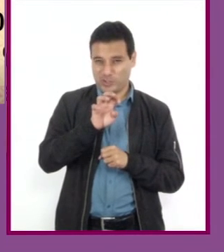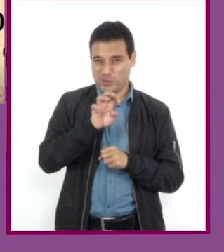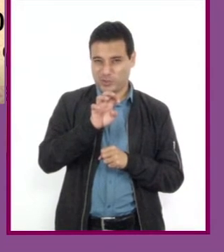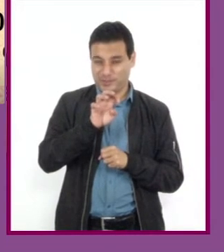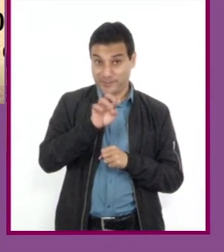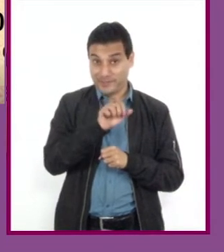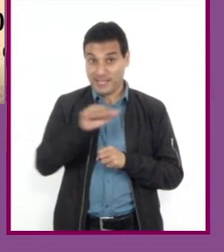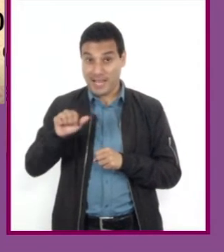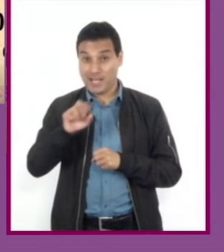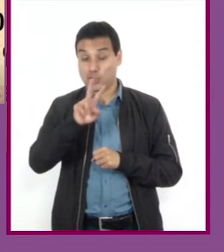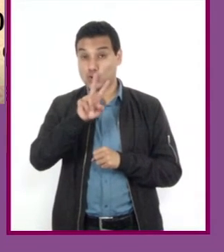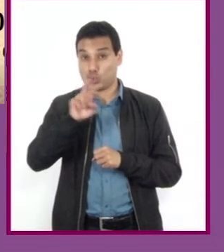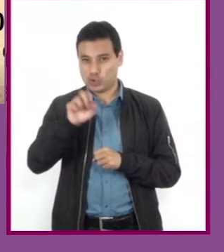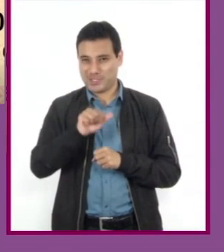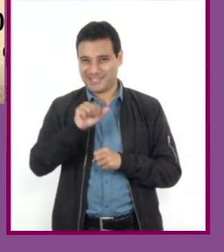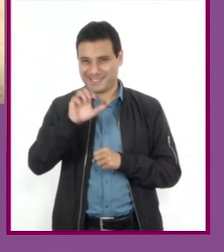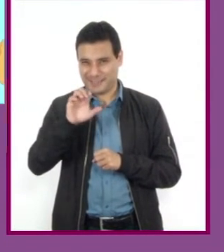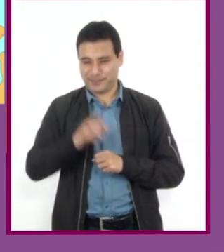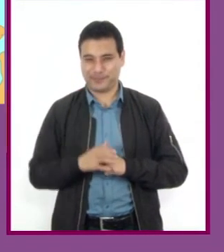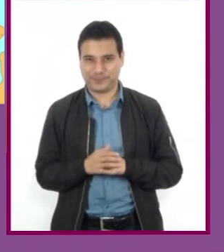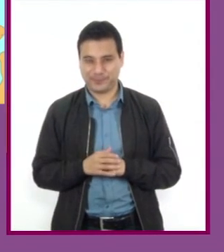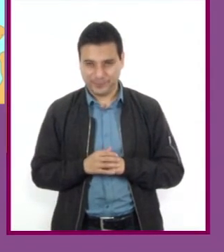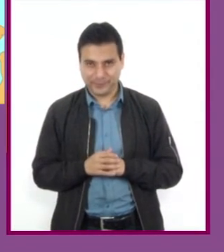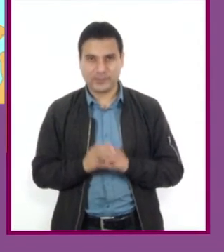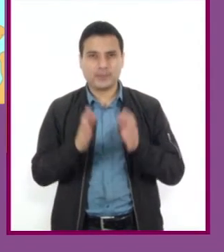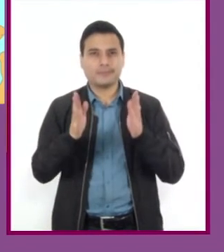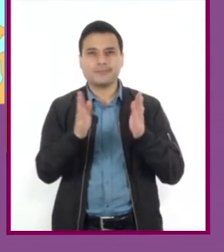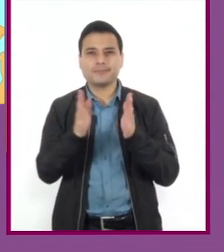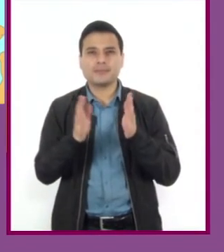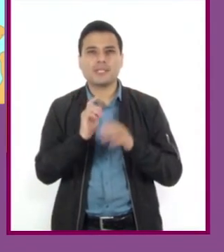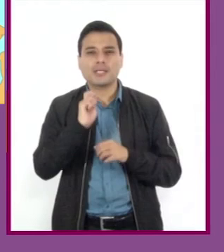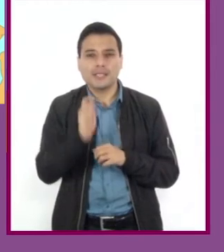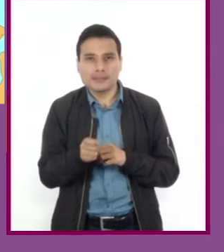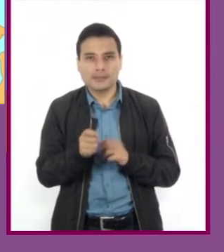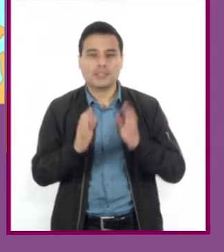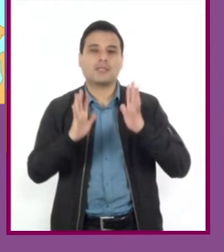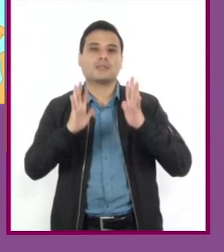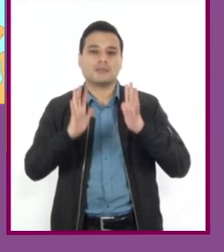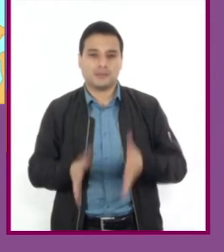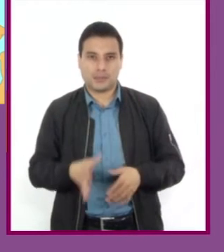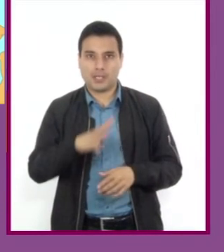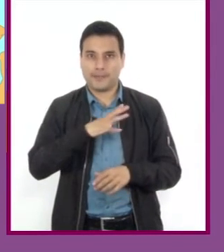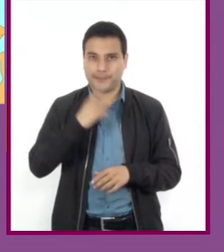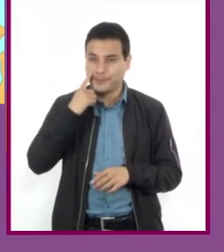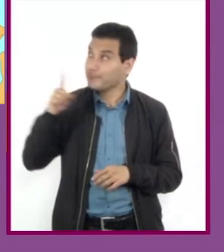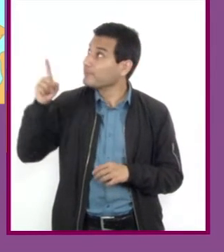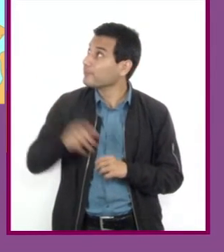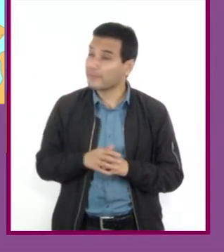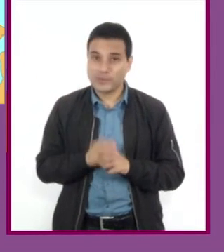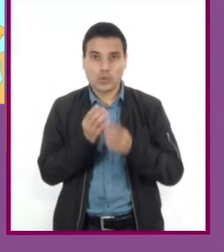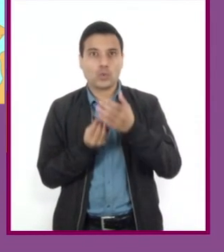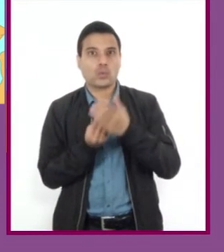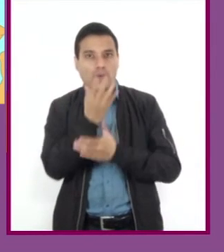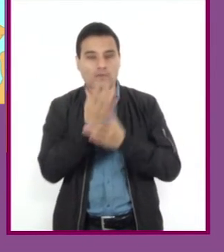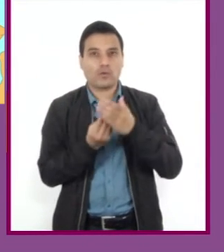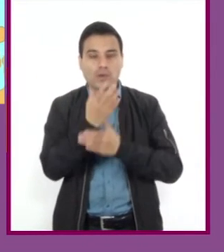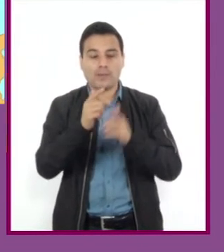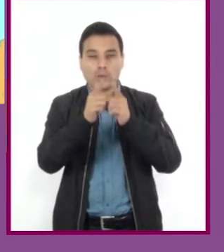y 200 de nuestra era, se consolidó la diversidad regional y la fundación de nuevos